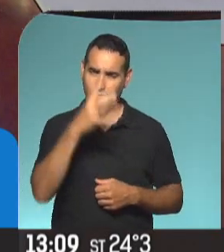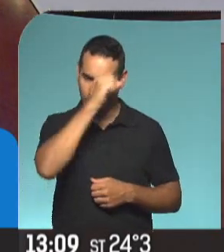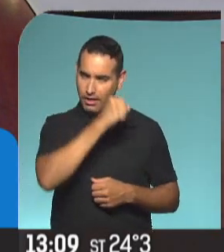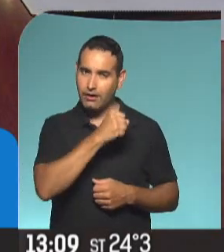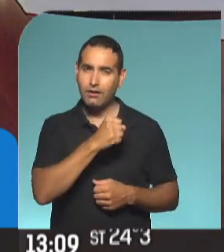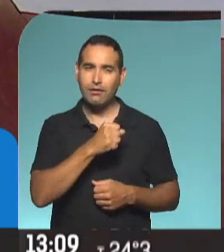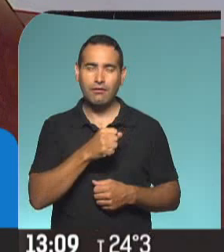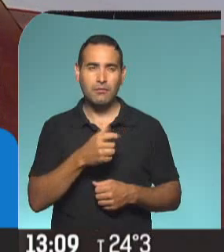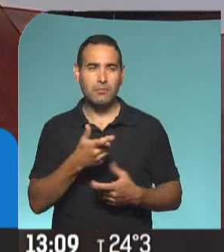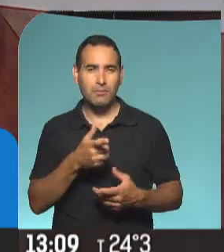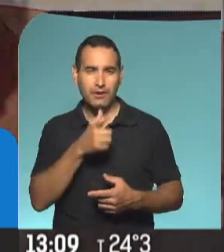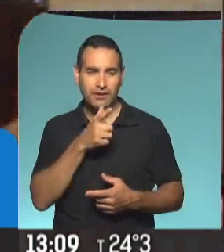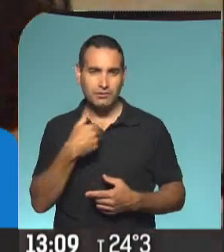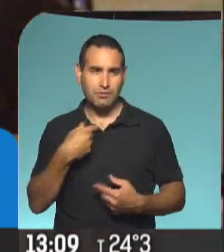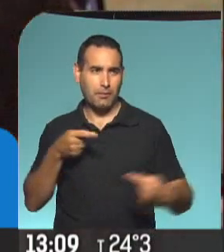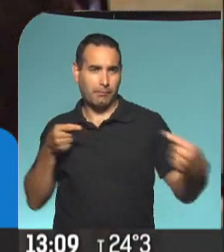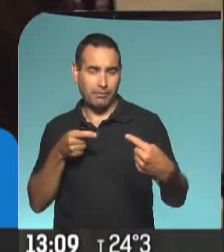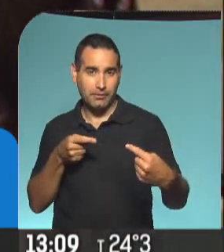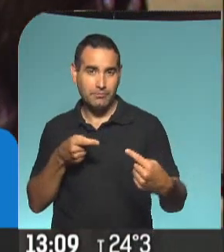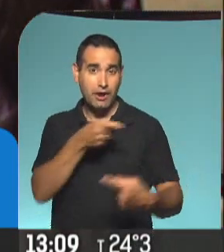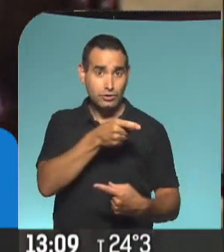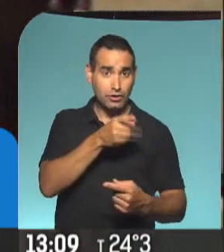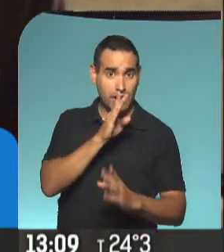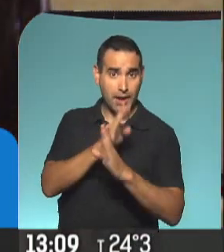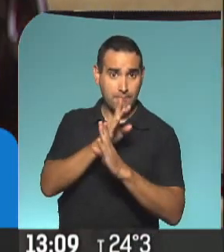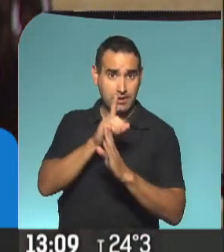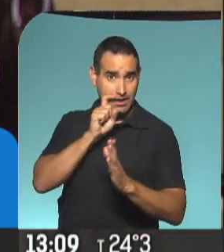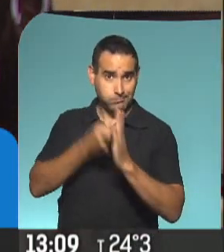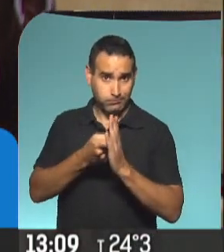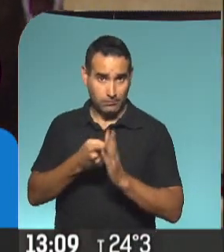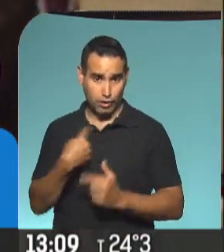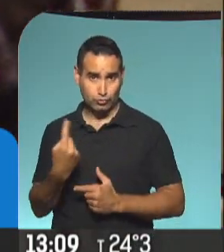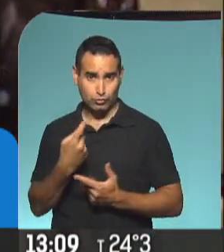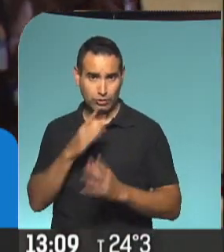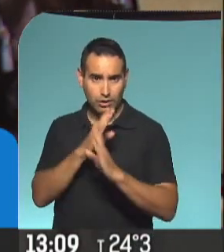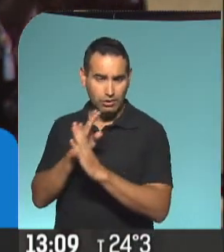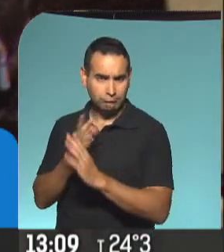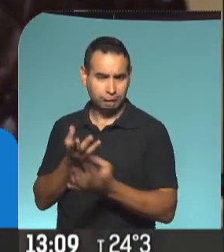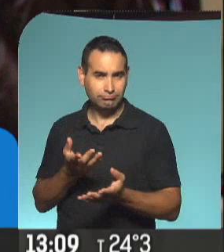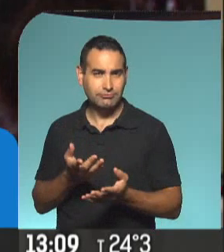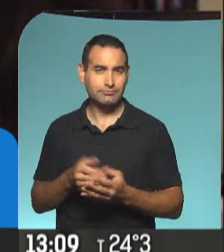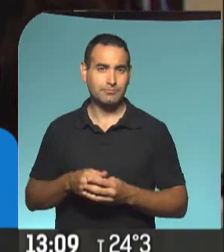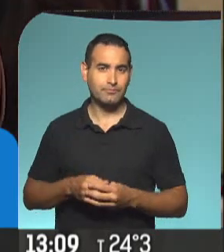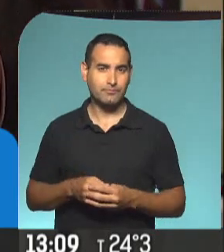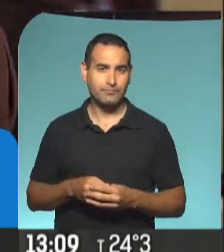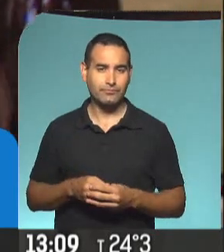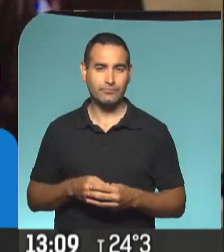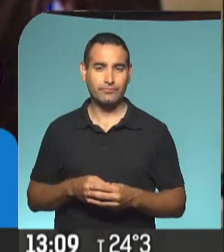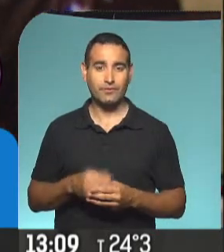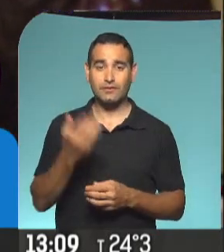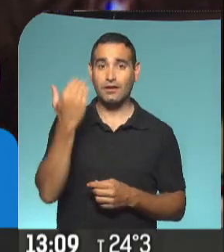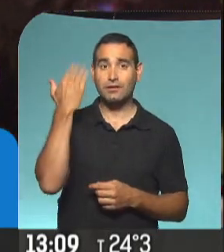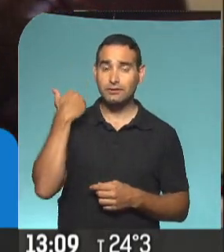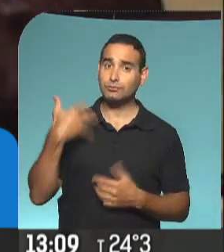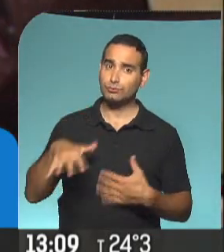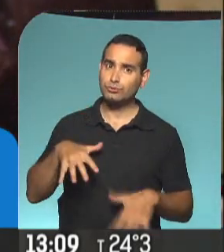nos transformaron en el enemigo, por algo nos espiaban ilegalmente. Bueno, pasamos en el pasado por